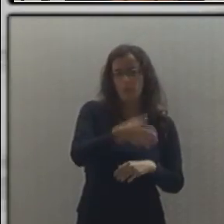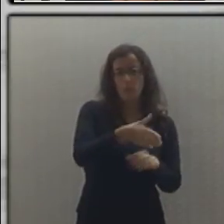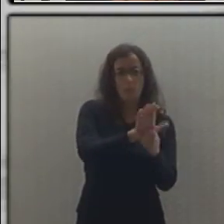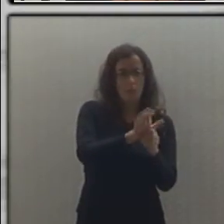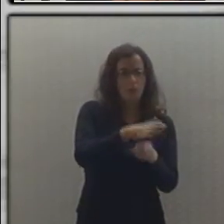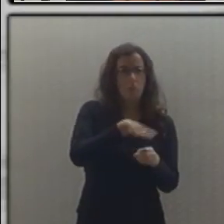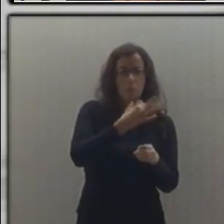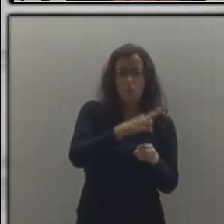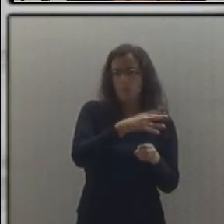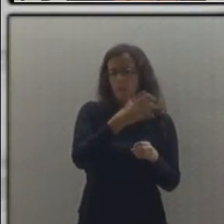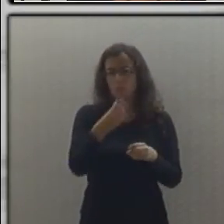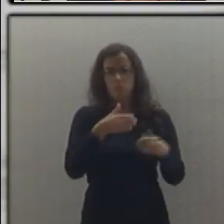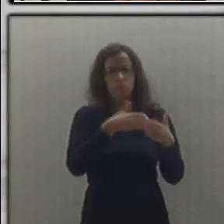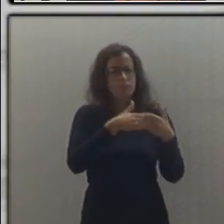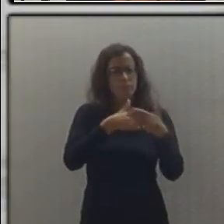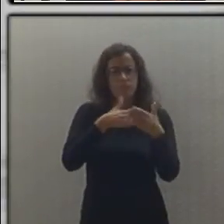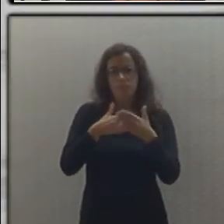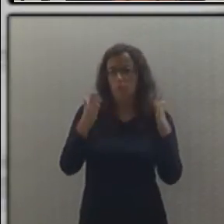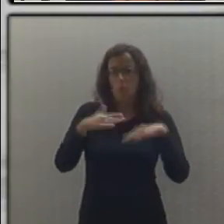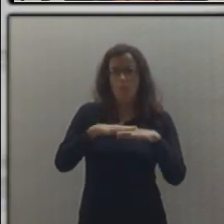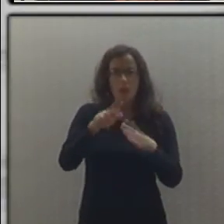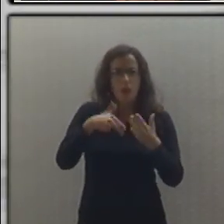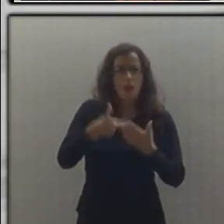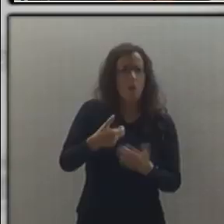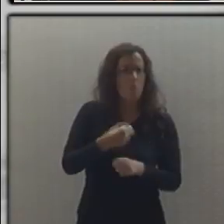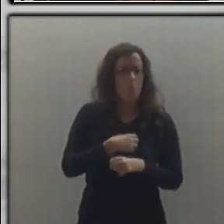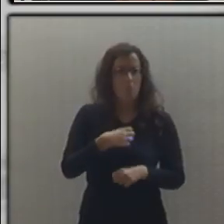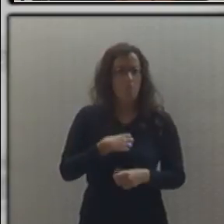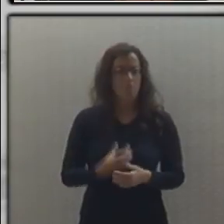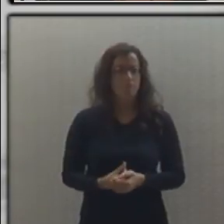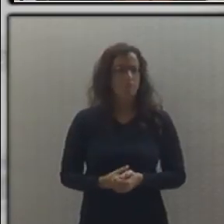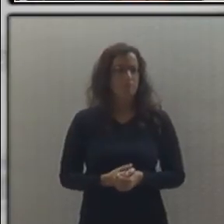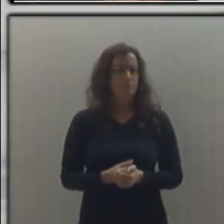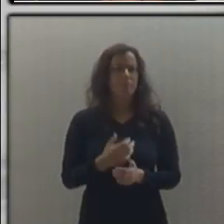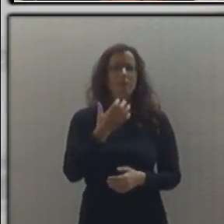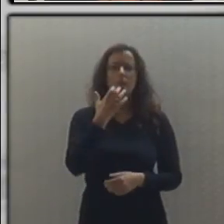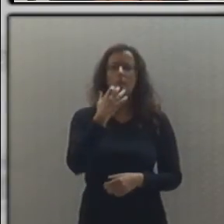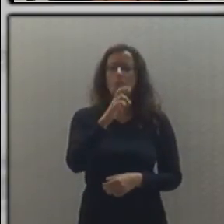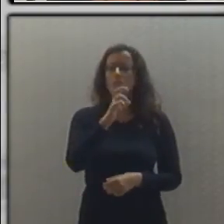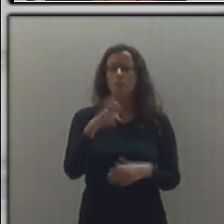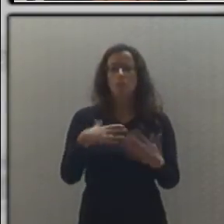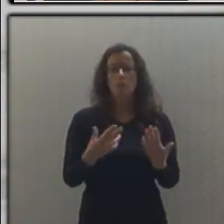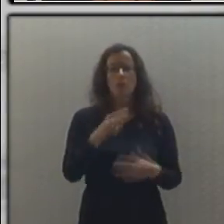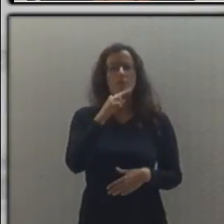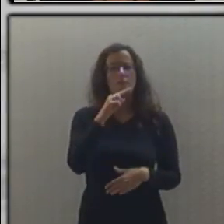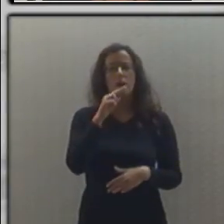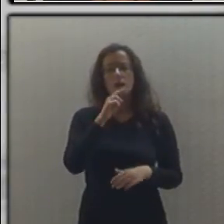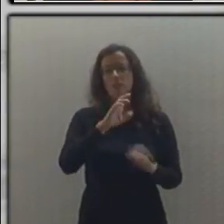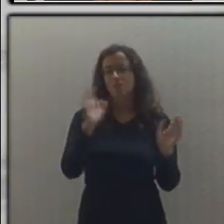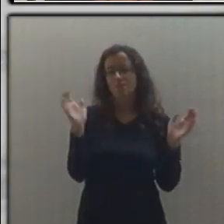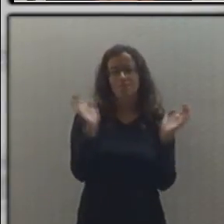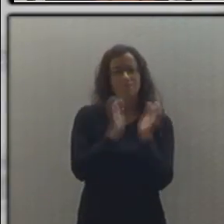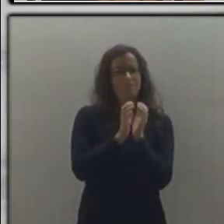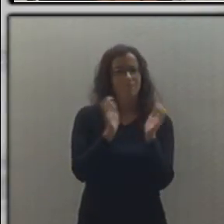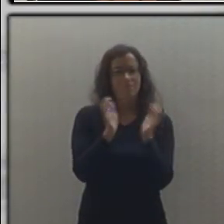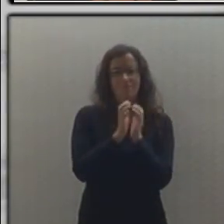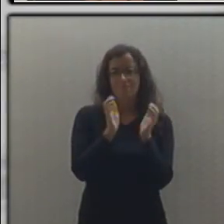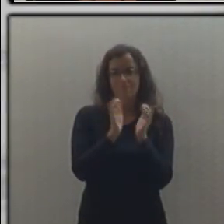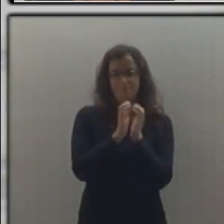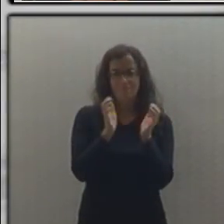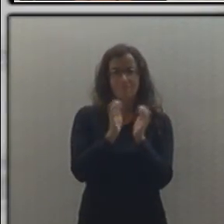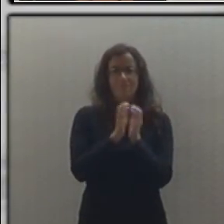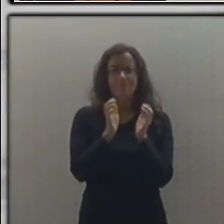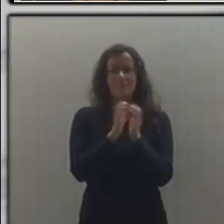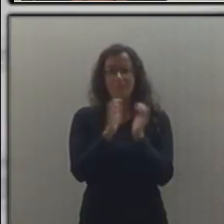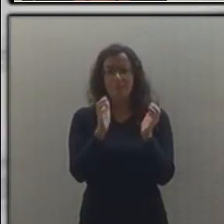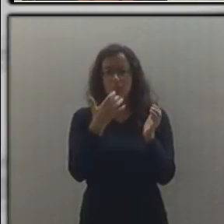para provocar caídas. Otro ejemplo son esos baños tan pequeños, todo enquivido con el polibán